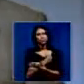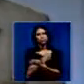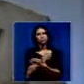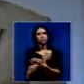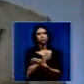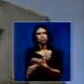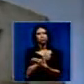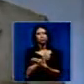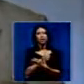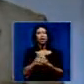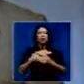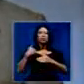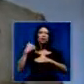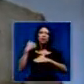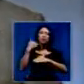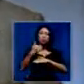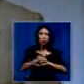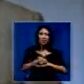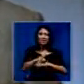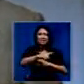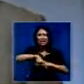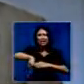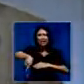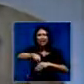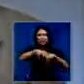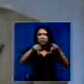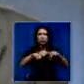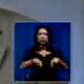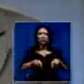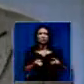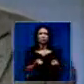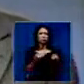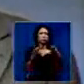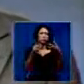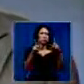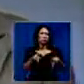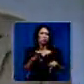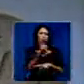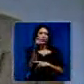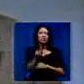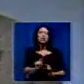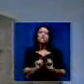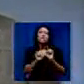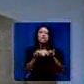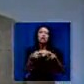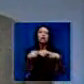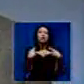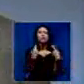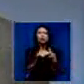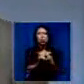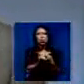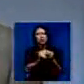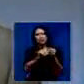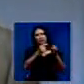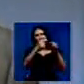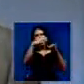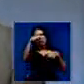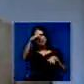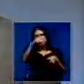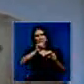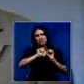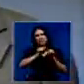Desafortunadamente, después de que esos cientos de costarricenses que fueron a reuniones, que firmaron texto, que firmaron listas de asistencia,